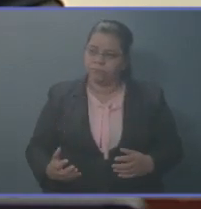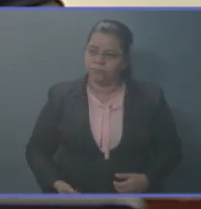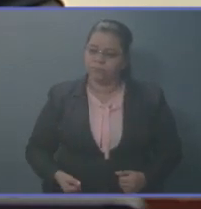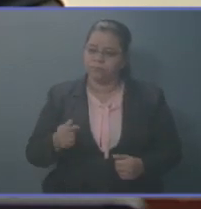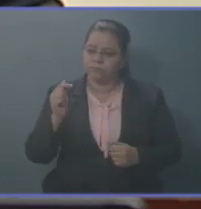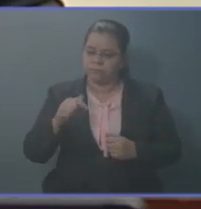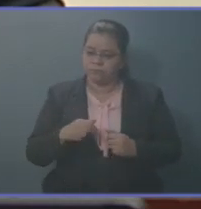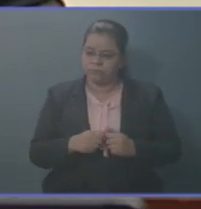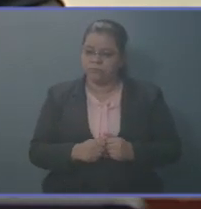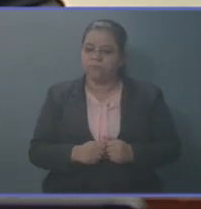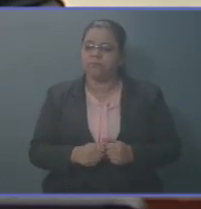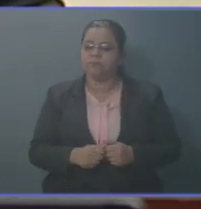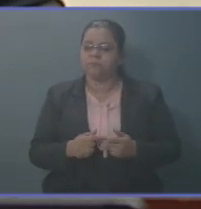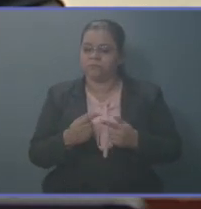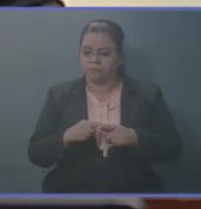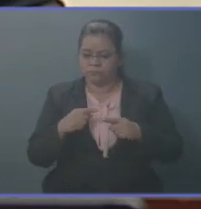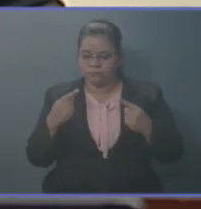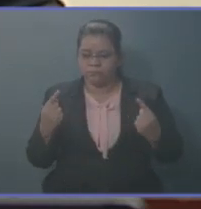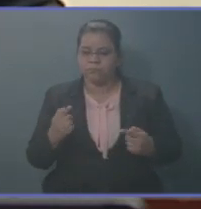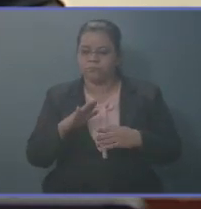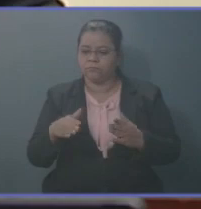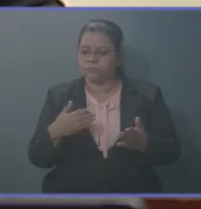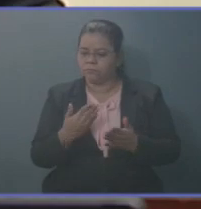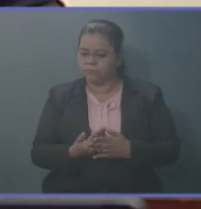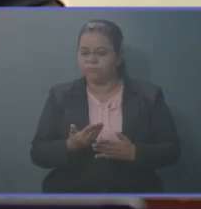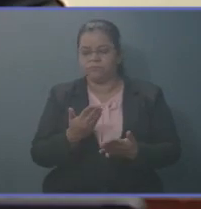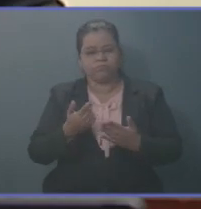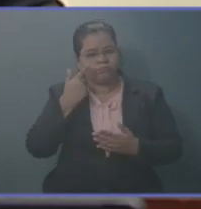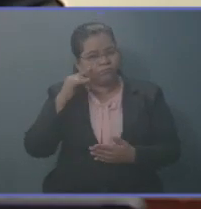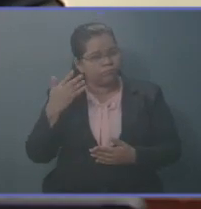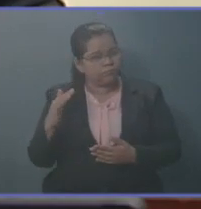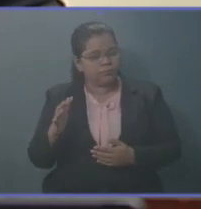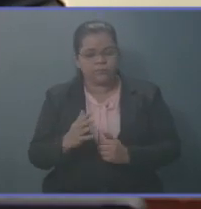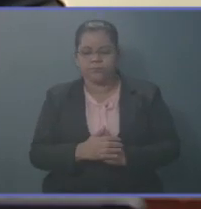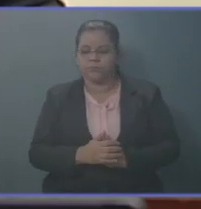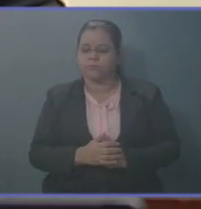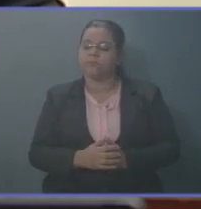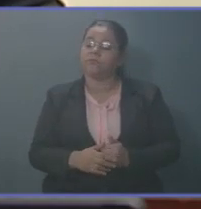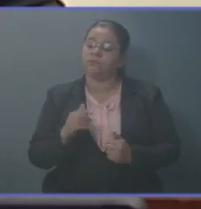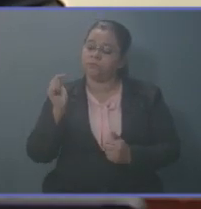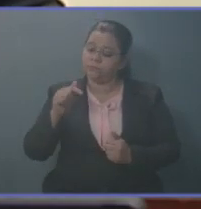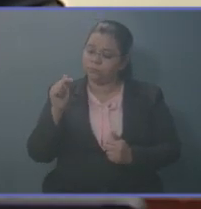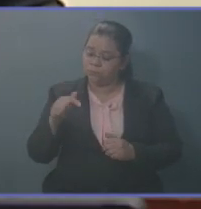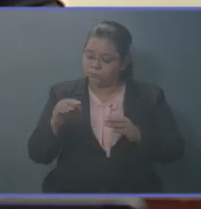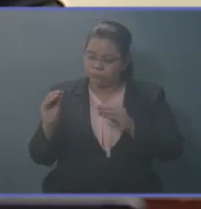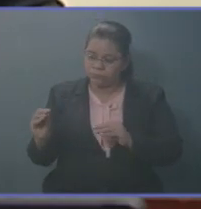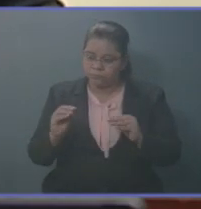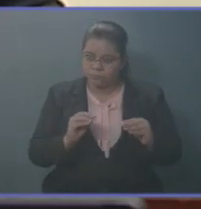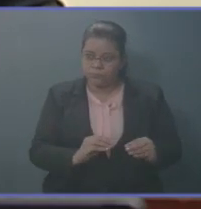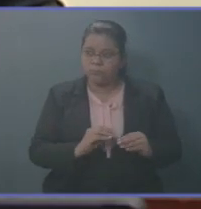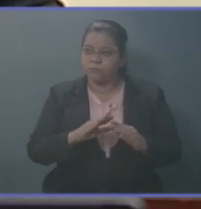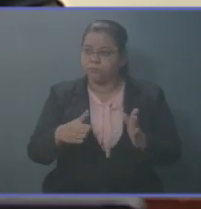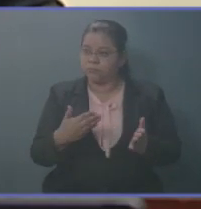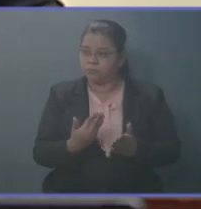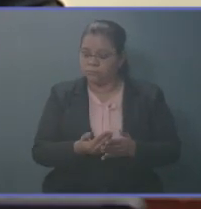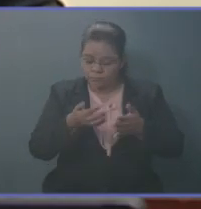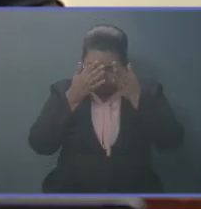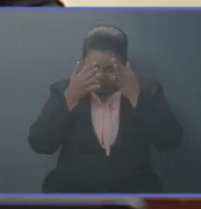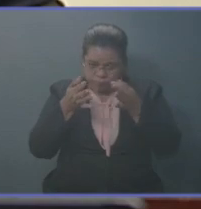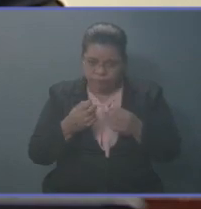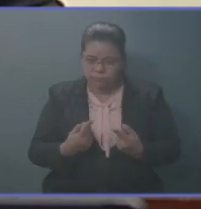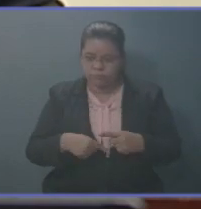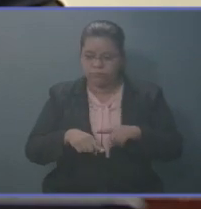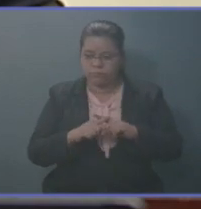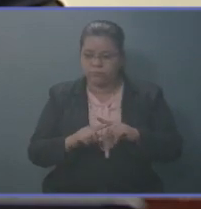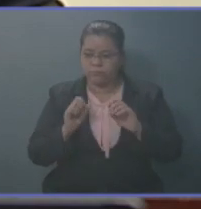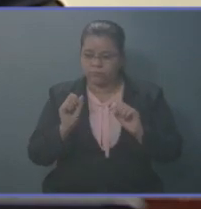como pasiva contra los riesgos exteriores que puedan ponerla en peligro. De ahí que se deban implementar medidas que desde el punto de vista positivo